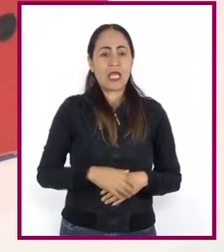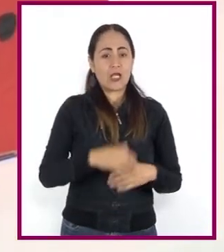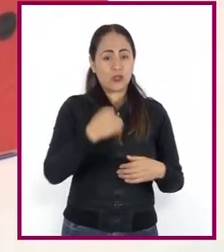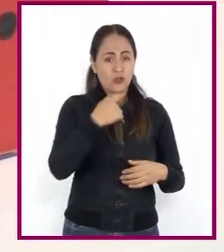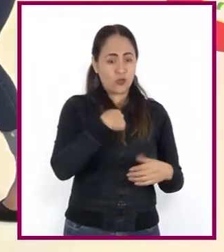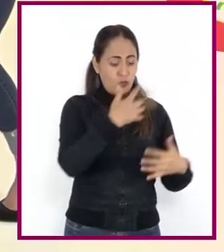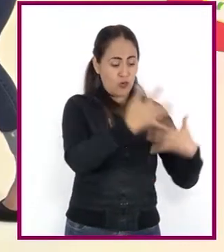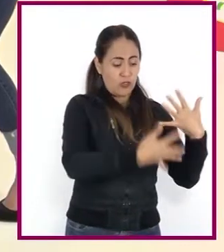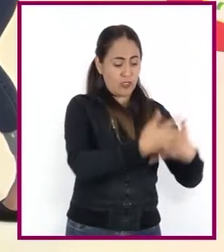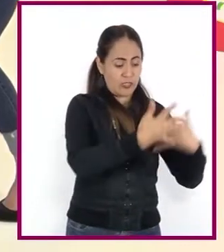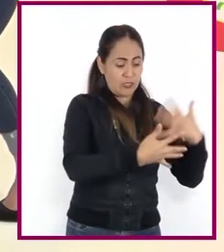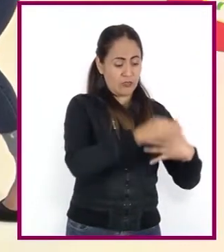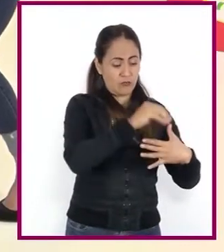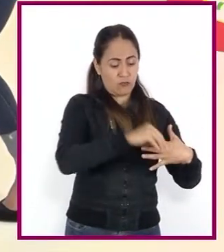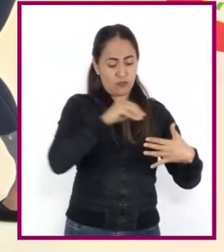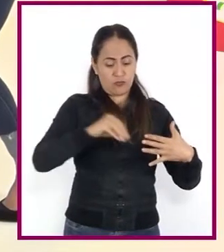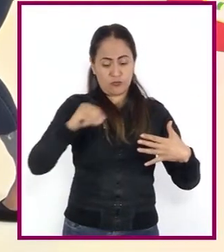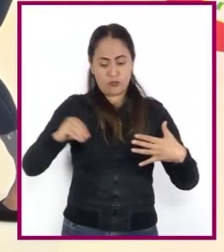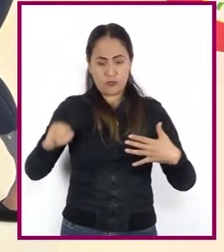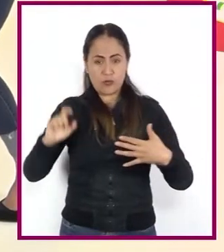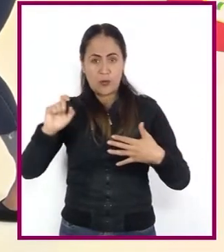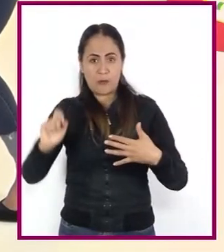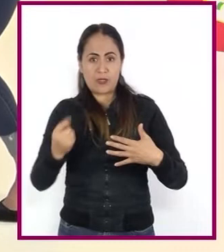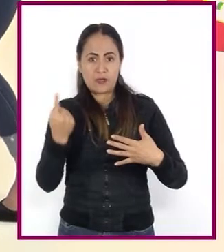15, avanzó al 21.